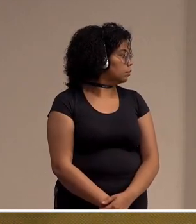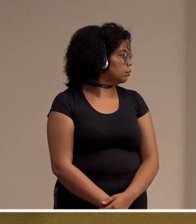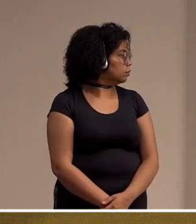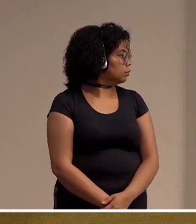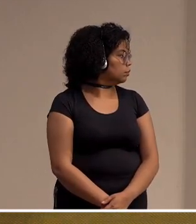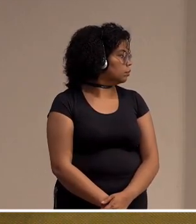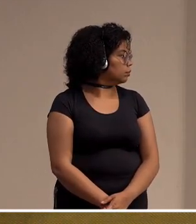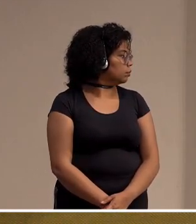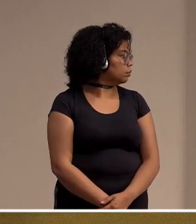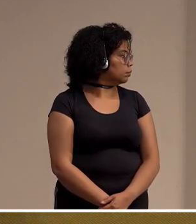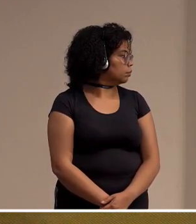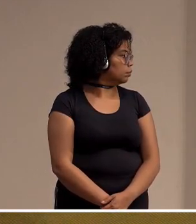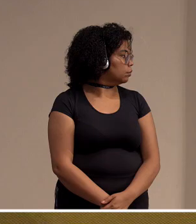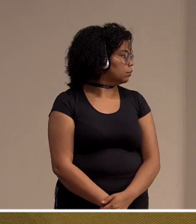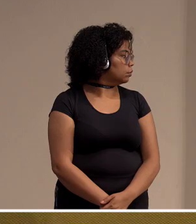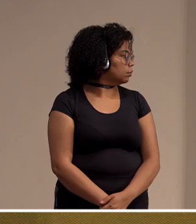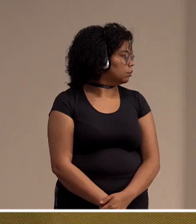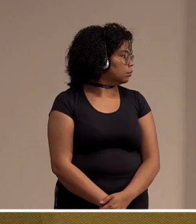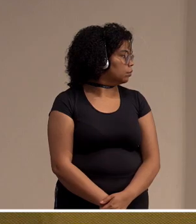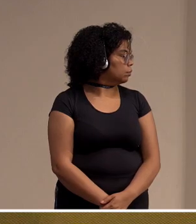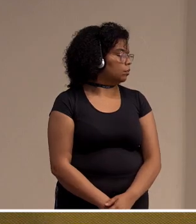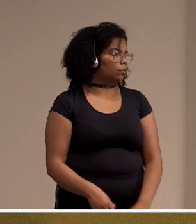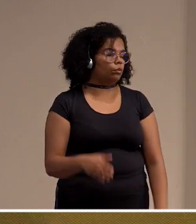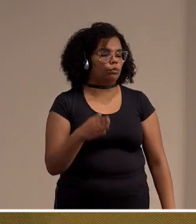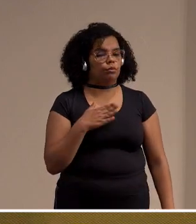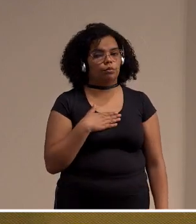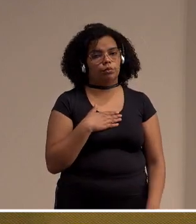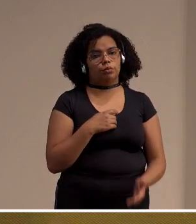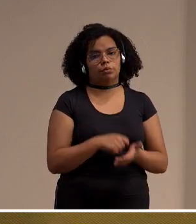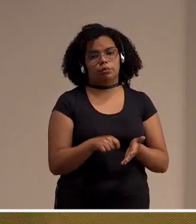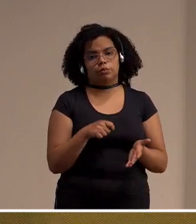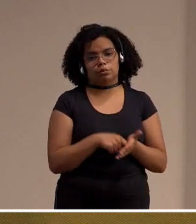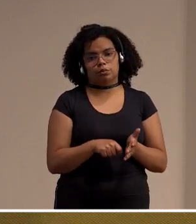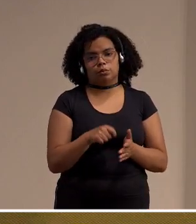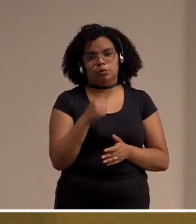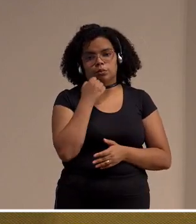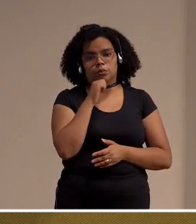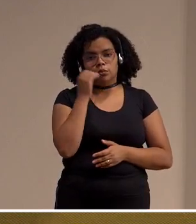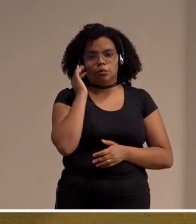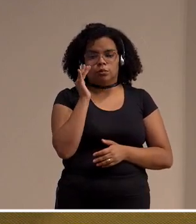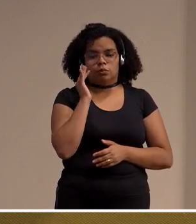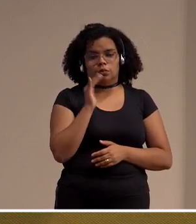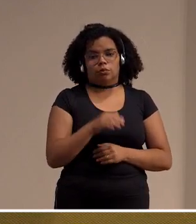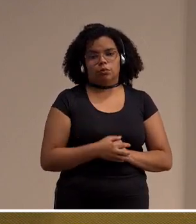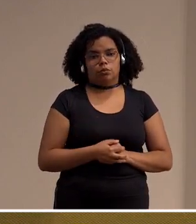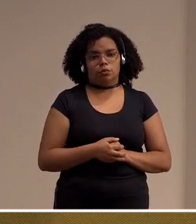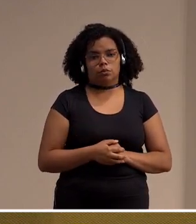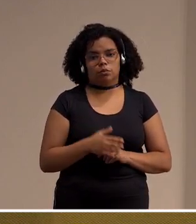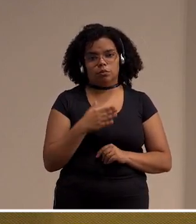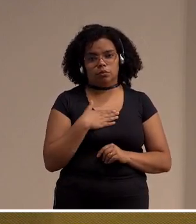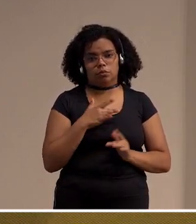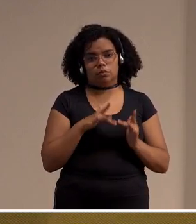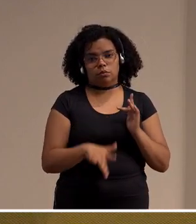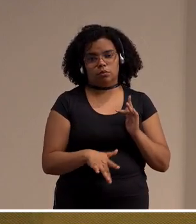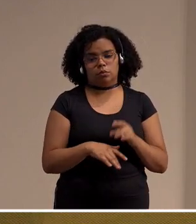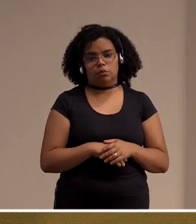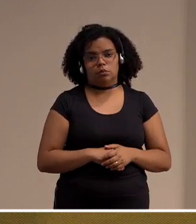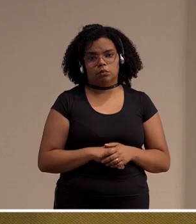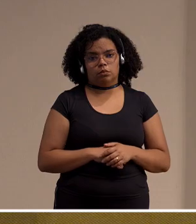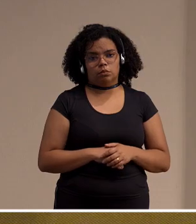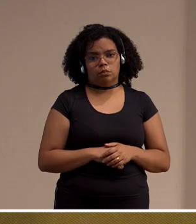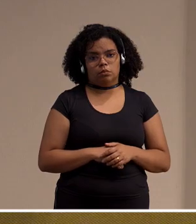escritura, para mí, ficción científica es un poco está como un poco afuera de la literatura, siempre está